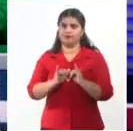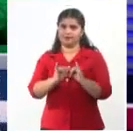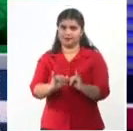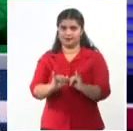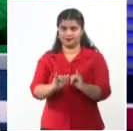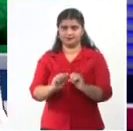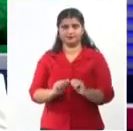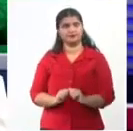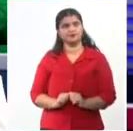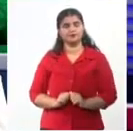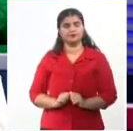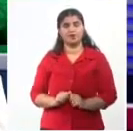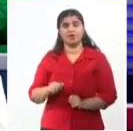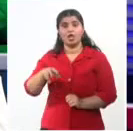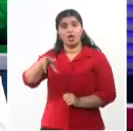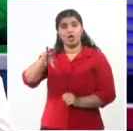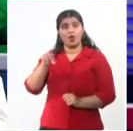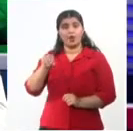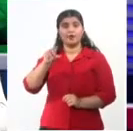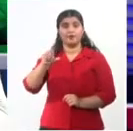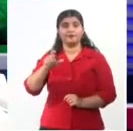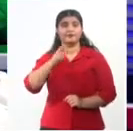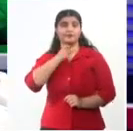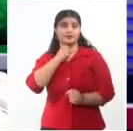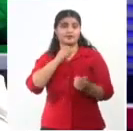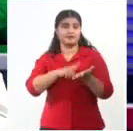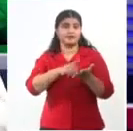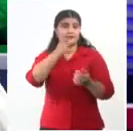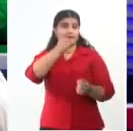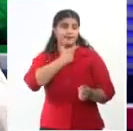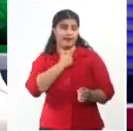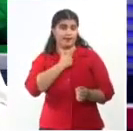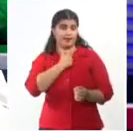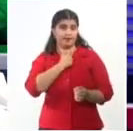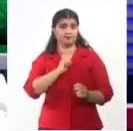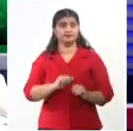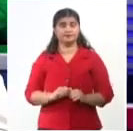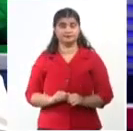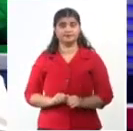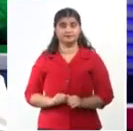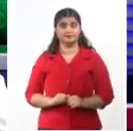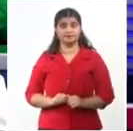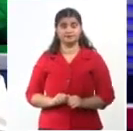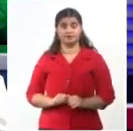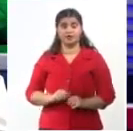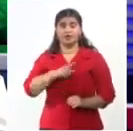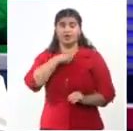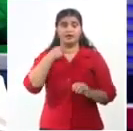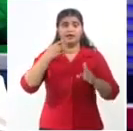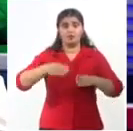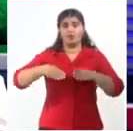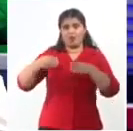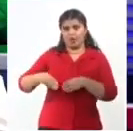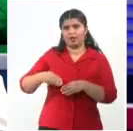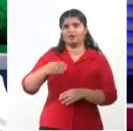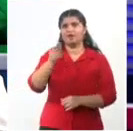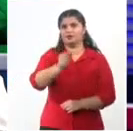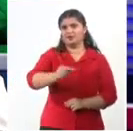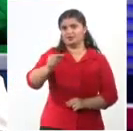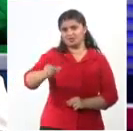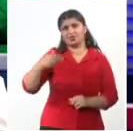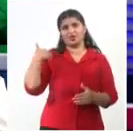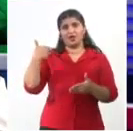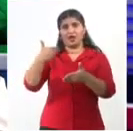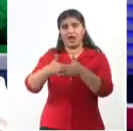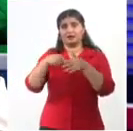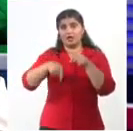mayor capacidad de provocar gravedad de la enfermedad, que las personas mueran, que hasta el momento no